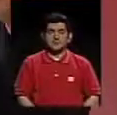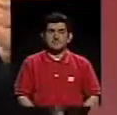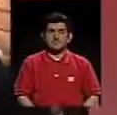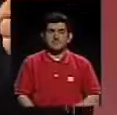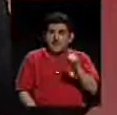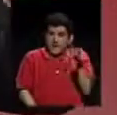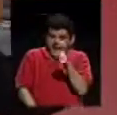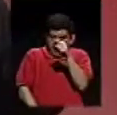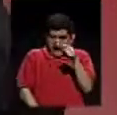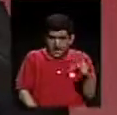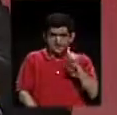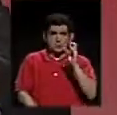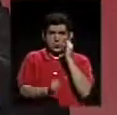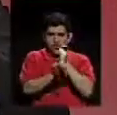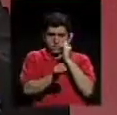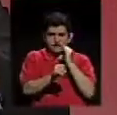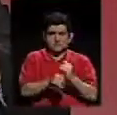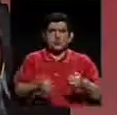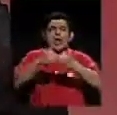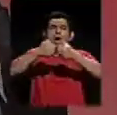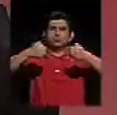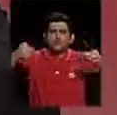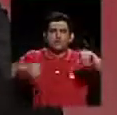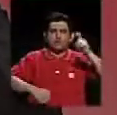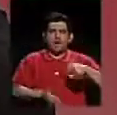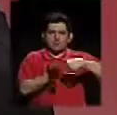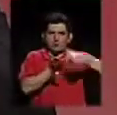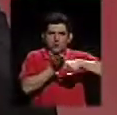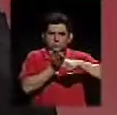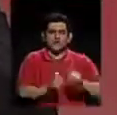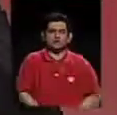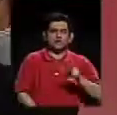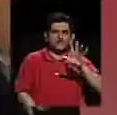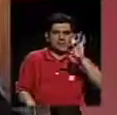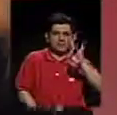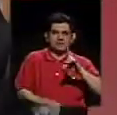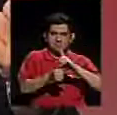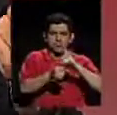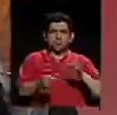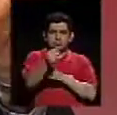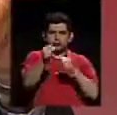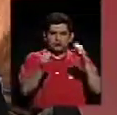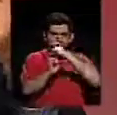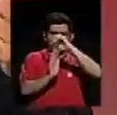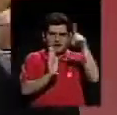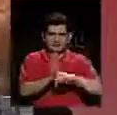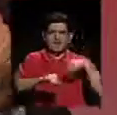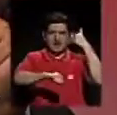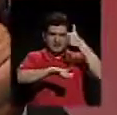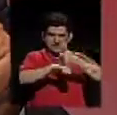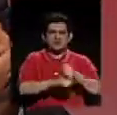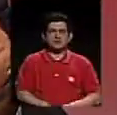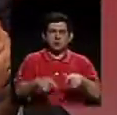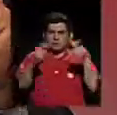poder eliminar una institución autónoma, se requiere una votación calificada del 38, la Sala por mayoría determinó que no